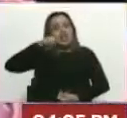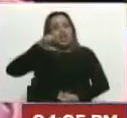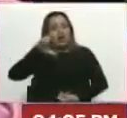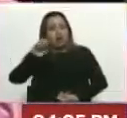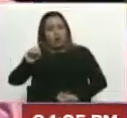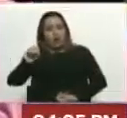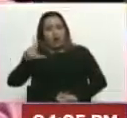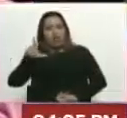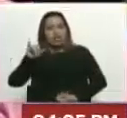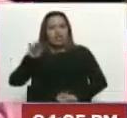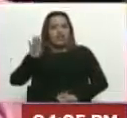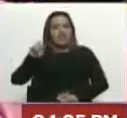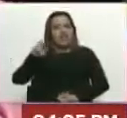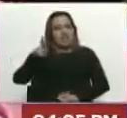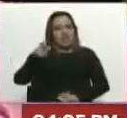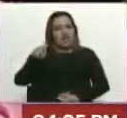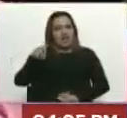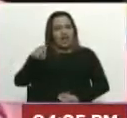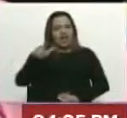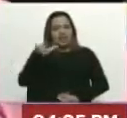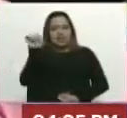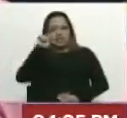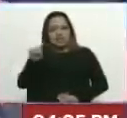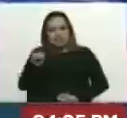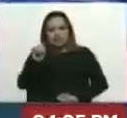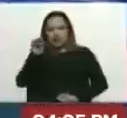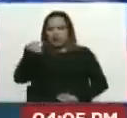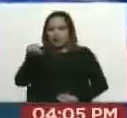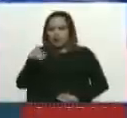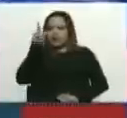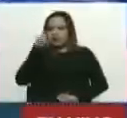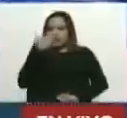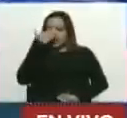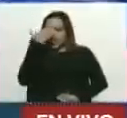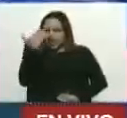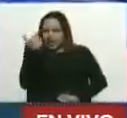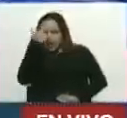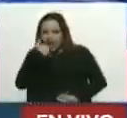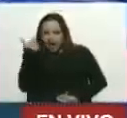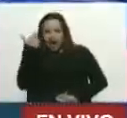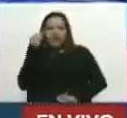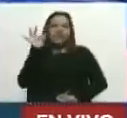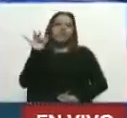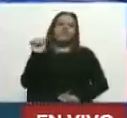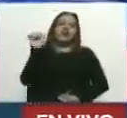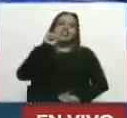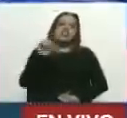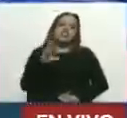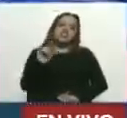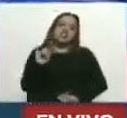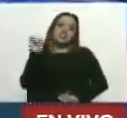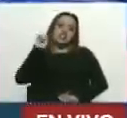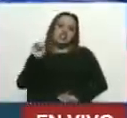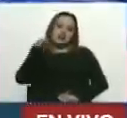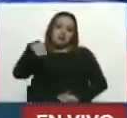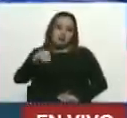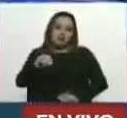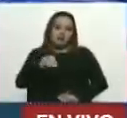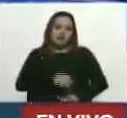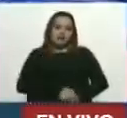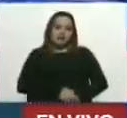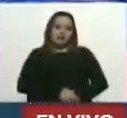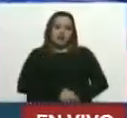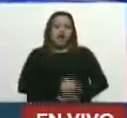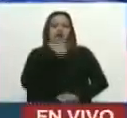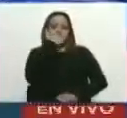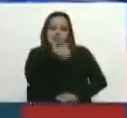de cara al fascismo. Cuando uno mira y habla de la unidad cívico-militar, habla de algo que nosotros jamás